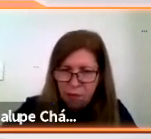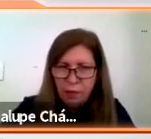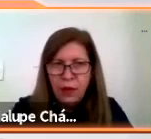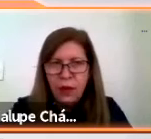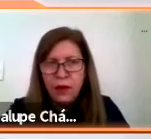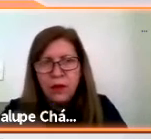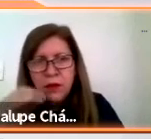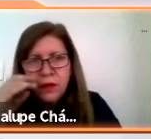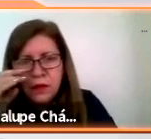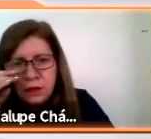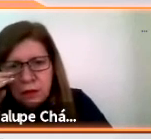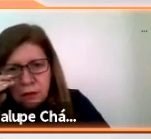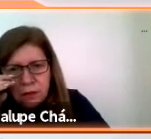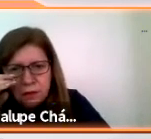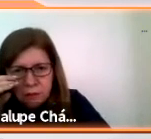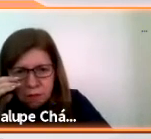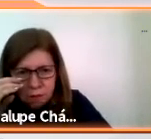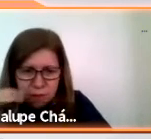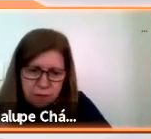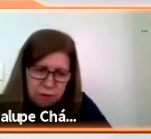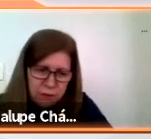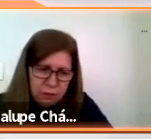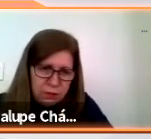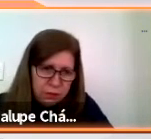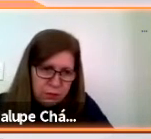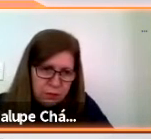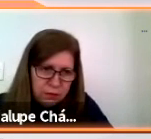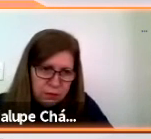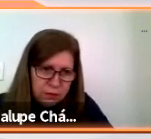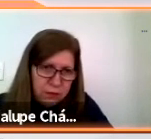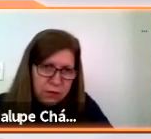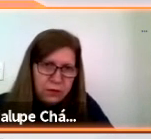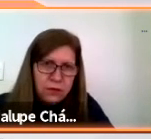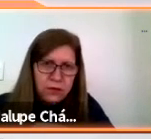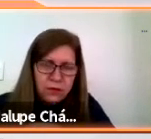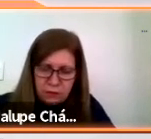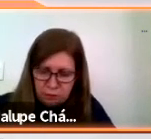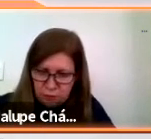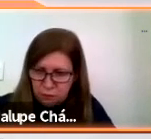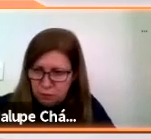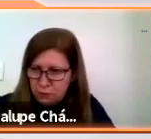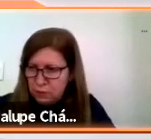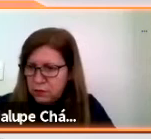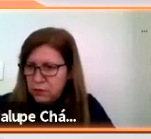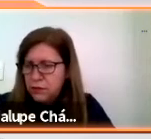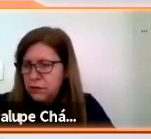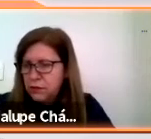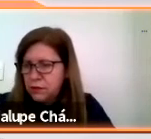instrumentos internacionales y nacionales en materia de derechos humanos. Por lo antes